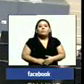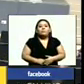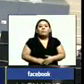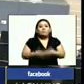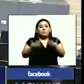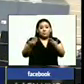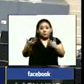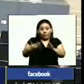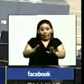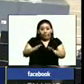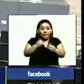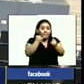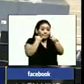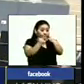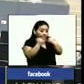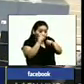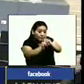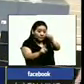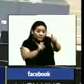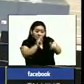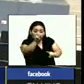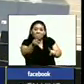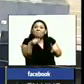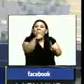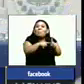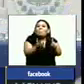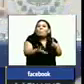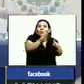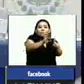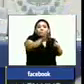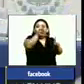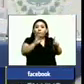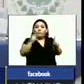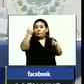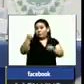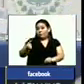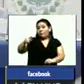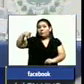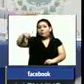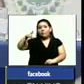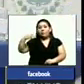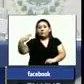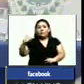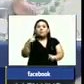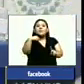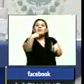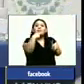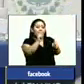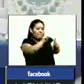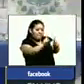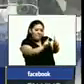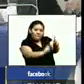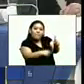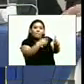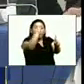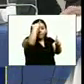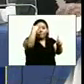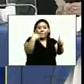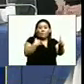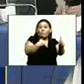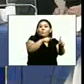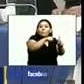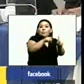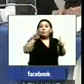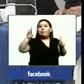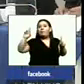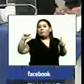Iniciaron las entrevistas a los aspirantes a procuradores de derechos humanos. La primera en responder a la ronda de preguntas fue Raquel